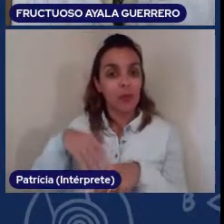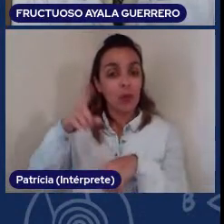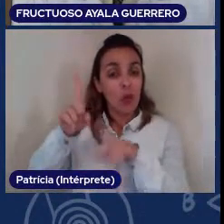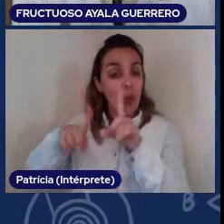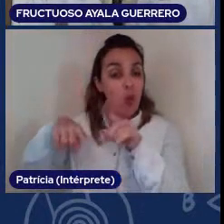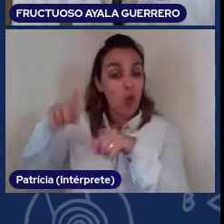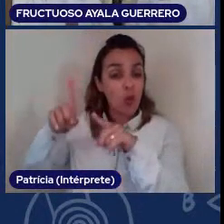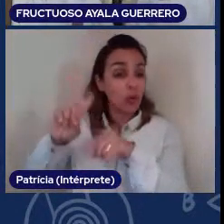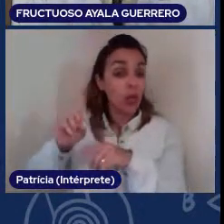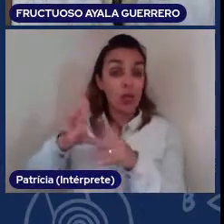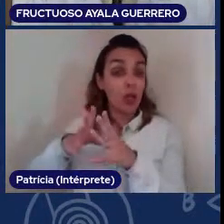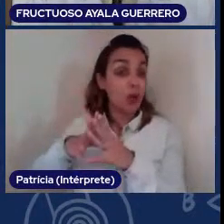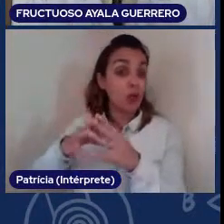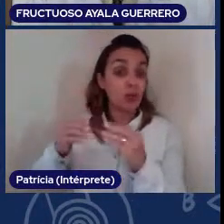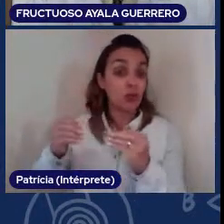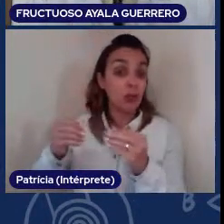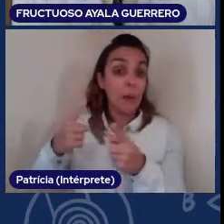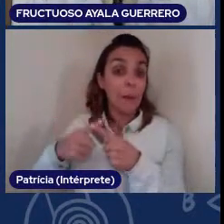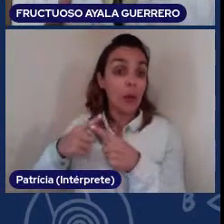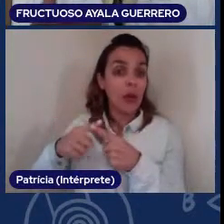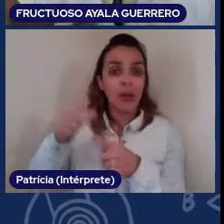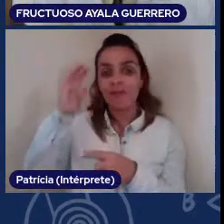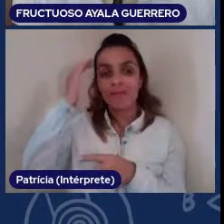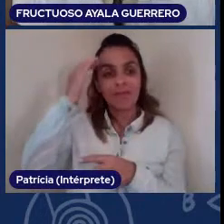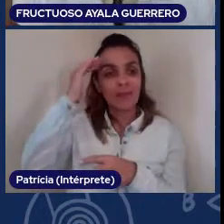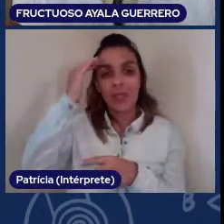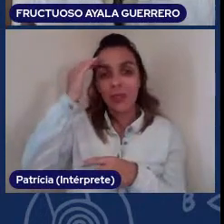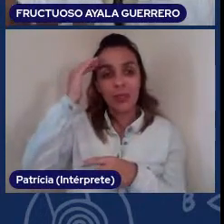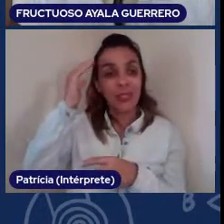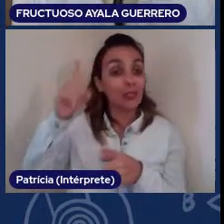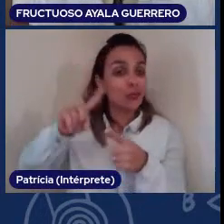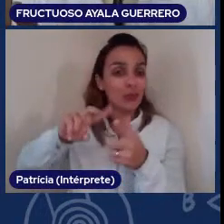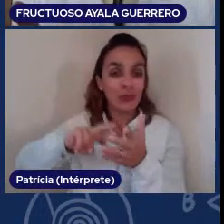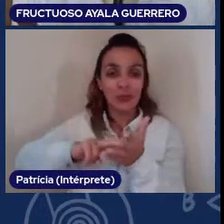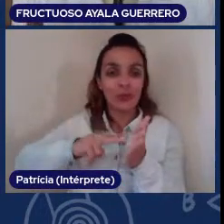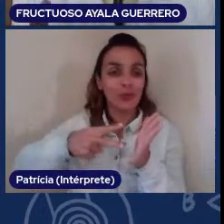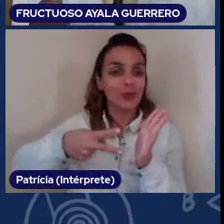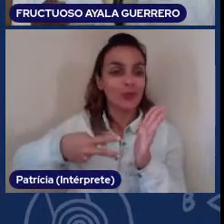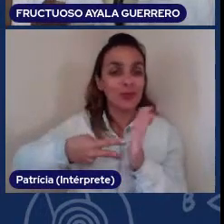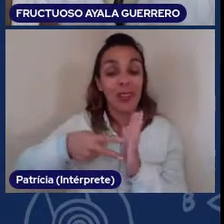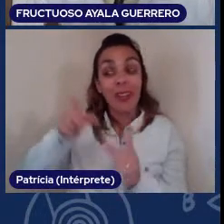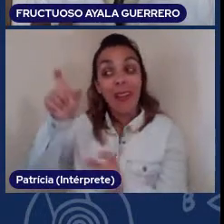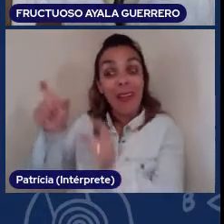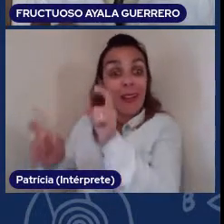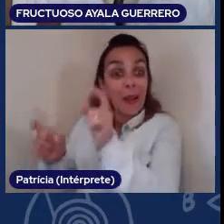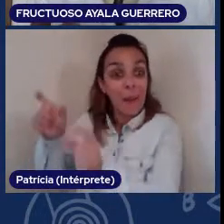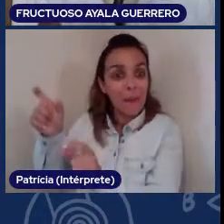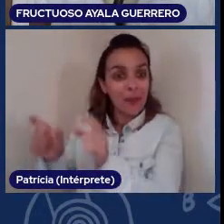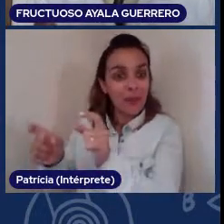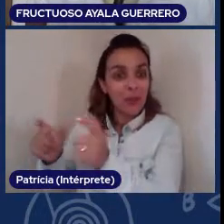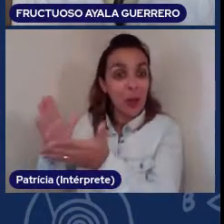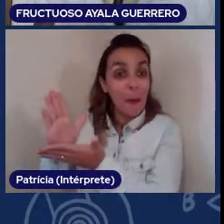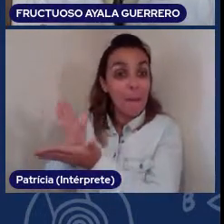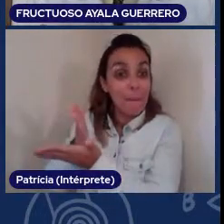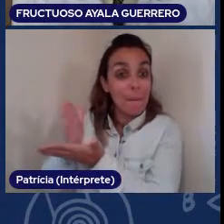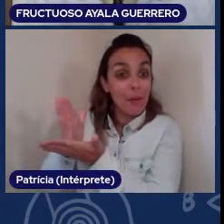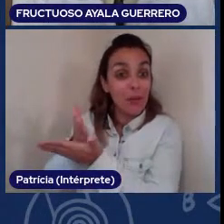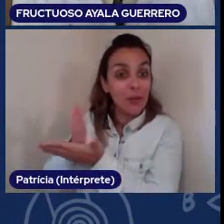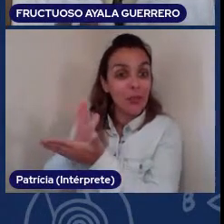desaparecen porque no entiende ese significado, que esa persona está en proceso de